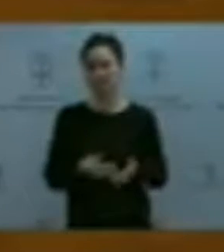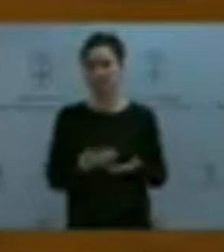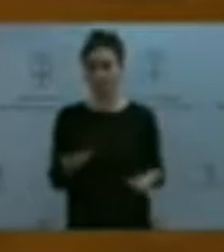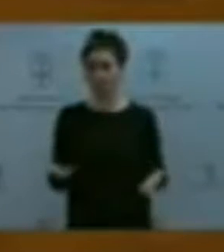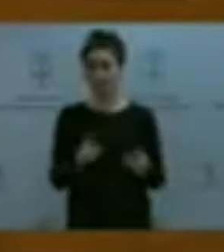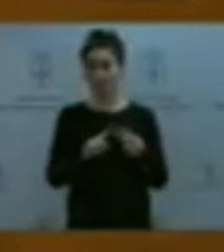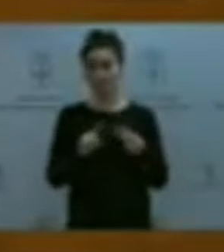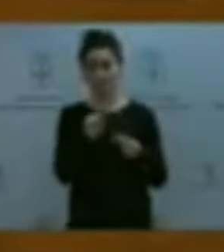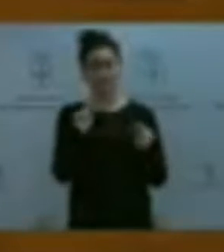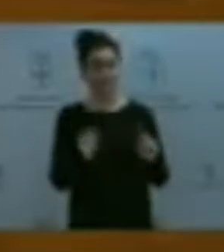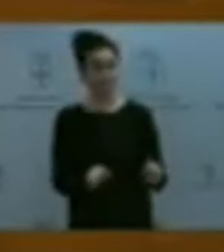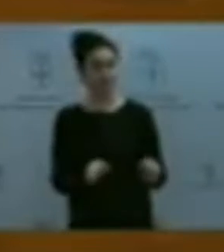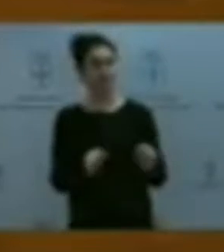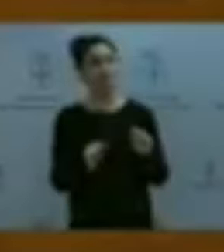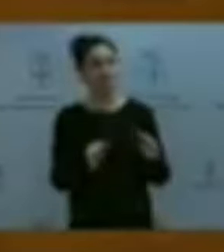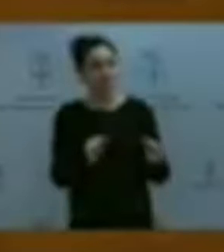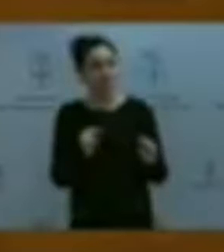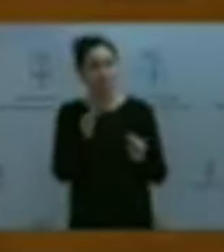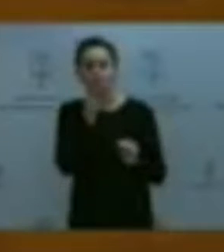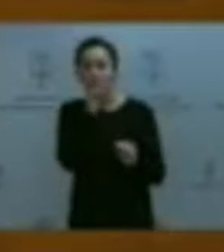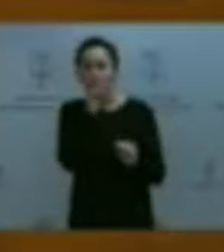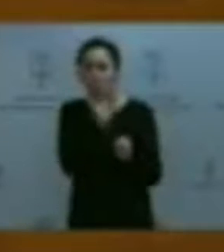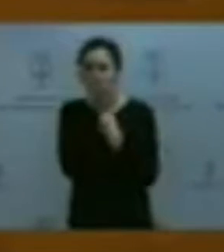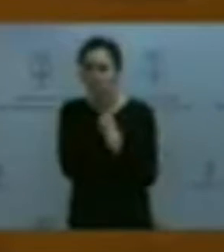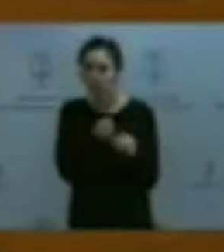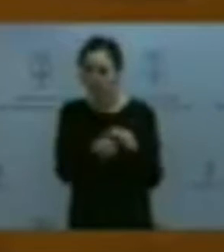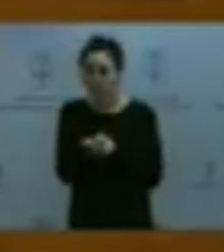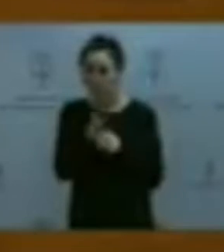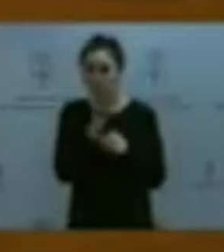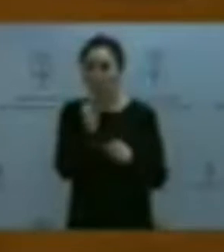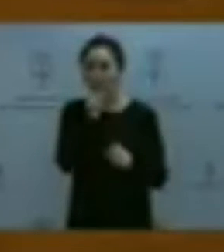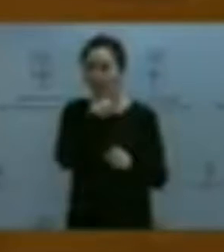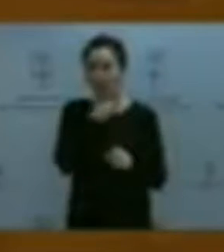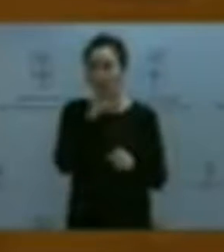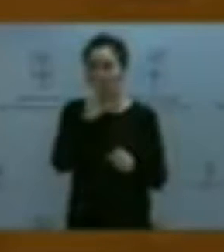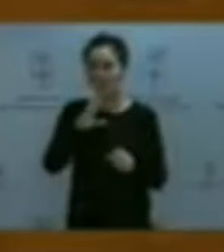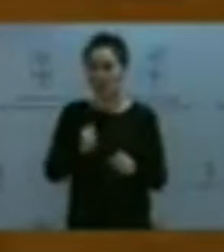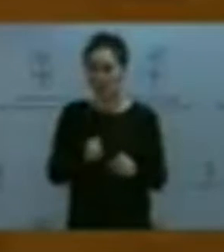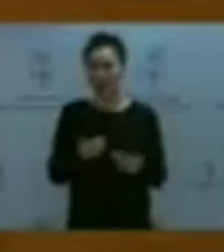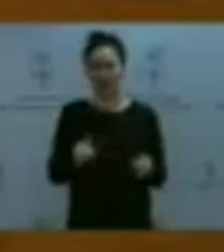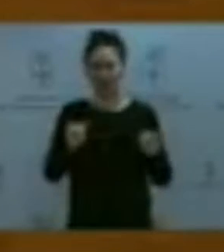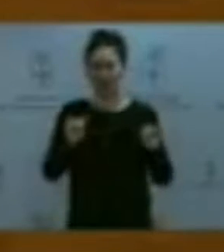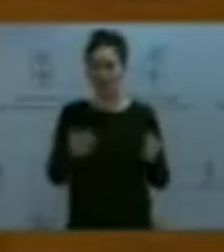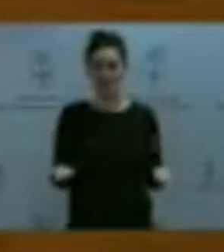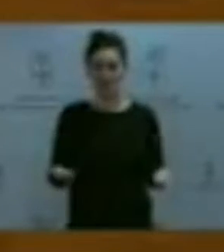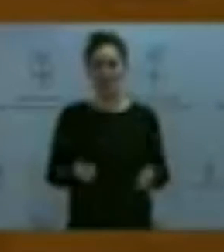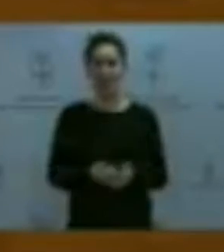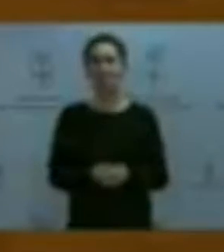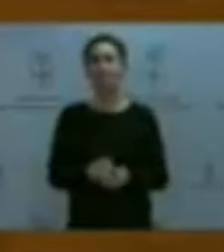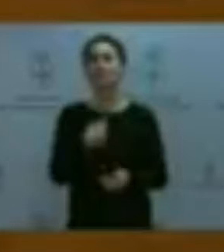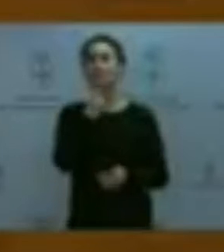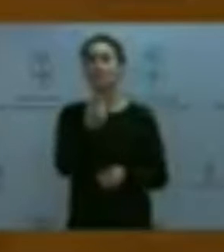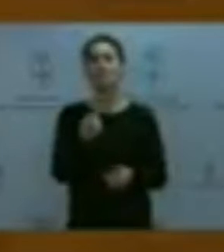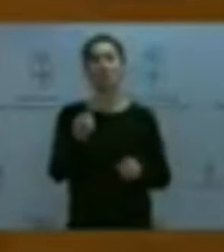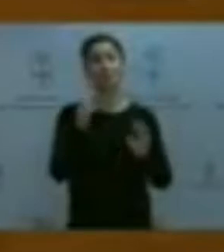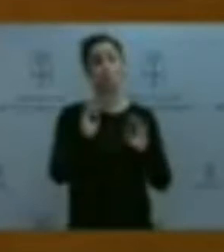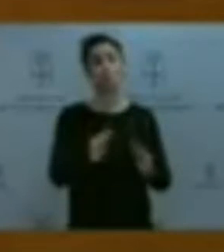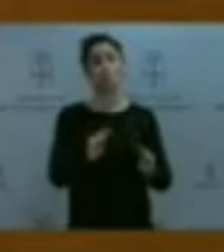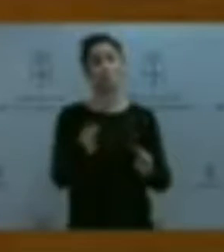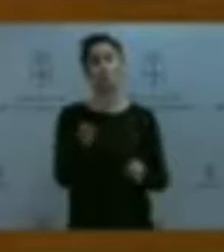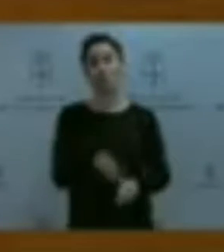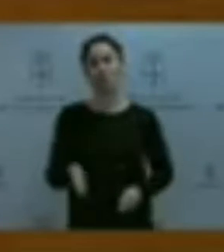siguen allí y aún operativas. Y ya no le digo en qué condiciones está la lavandería y en qué condiciones